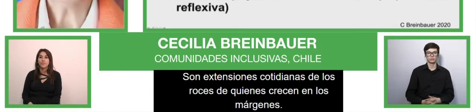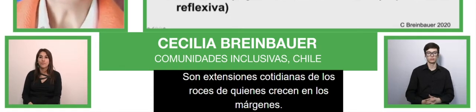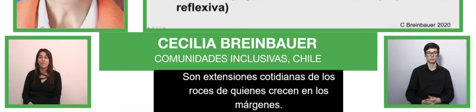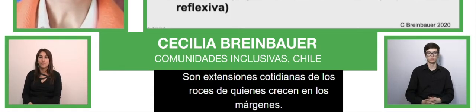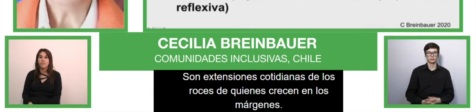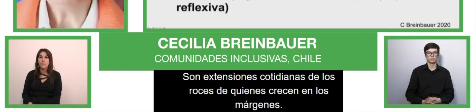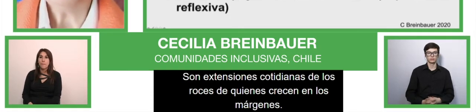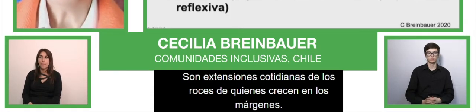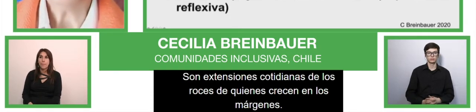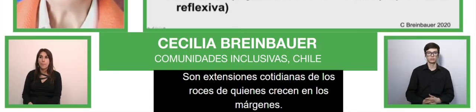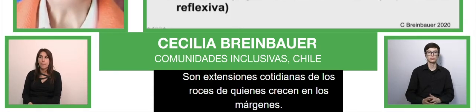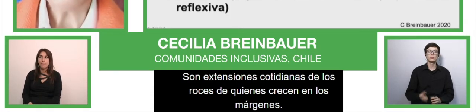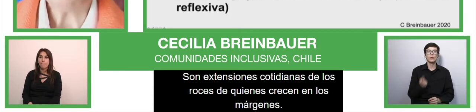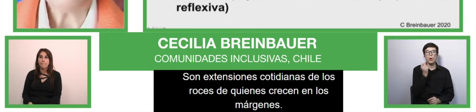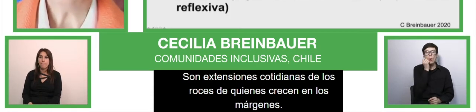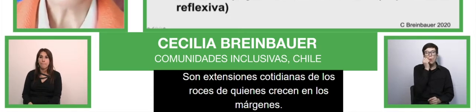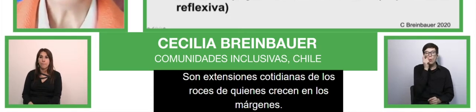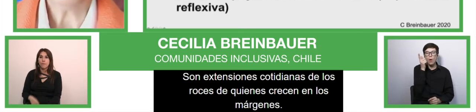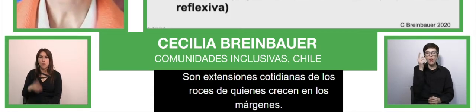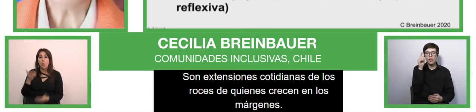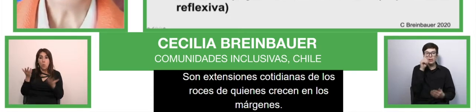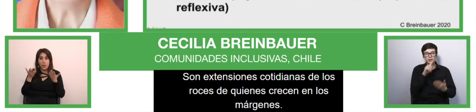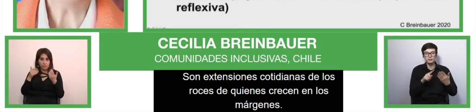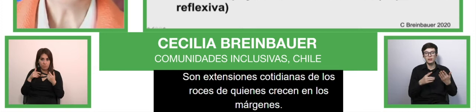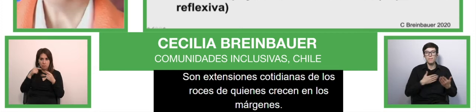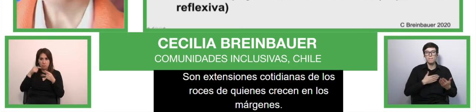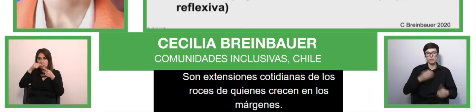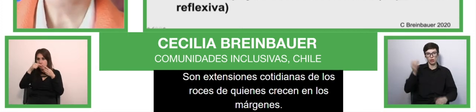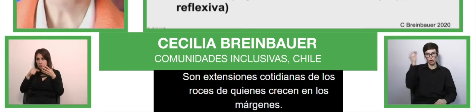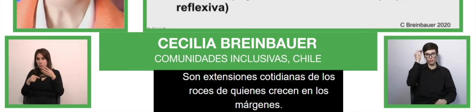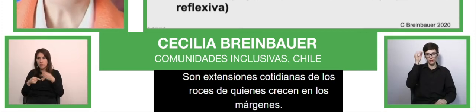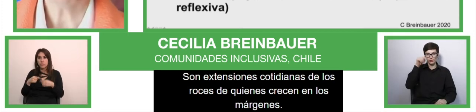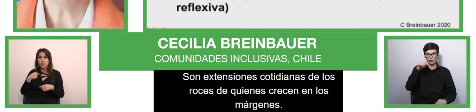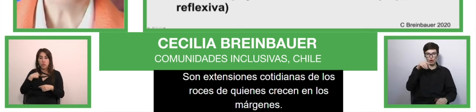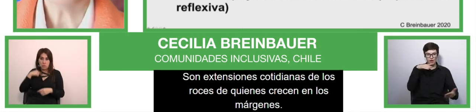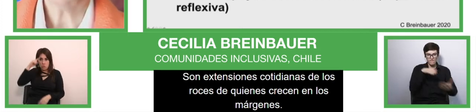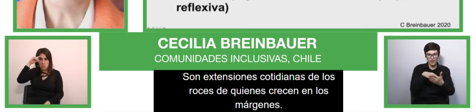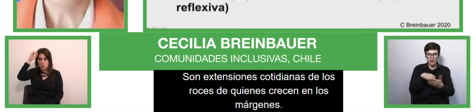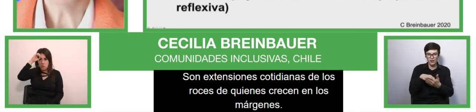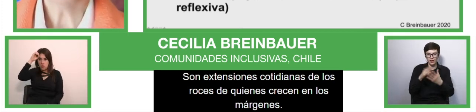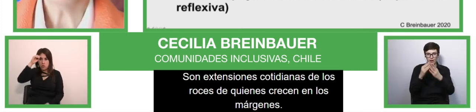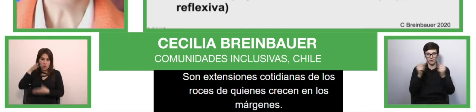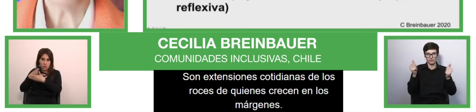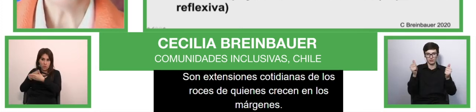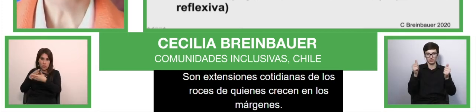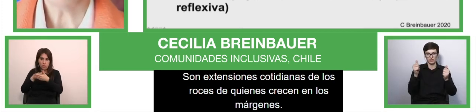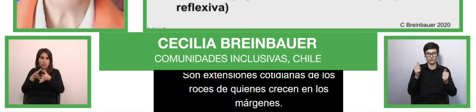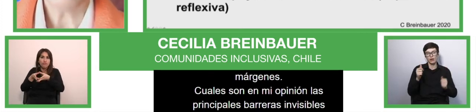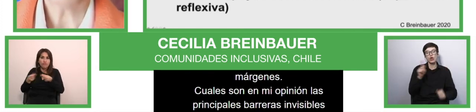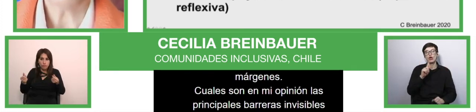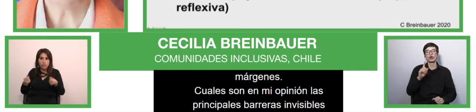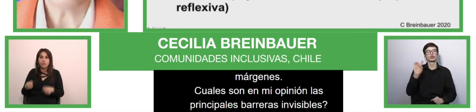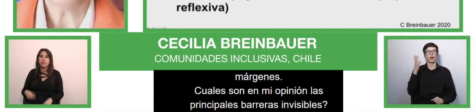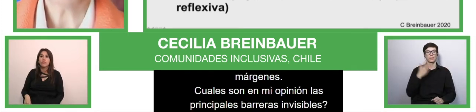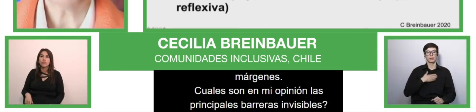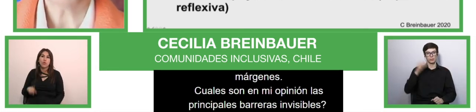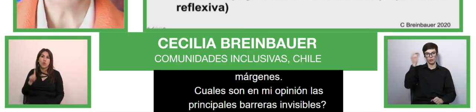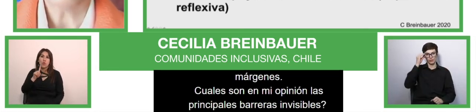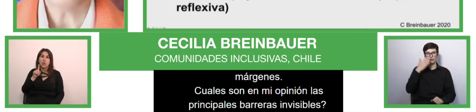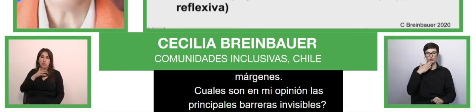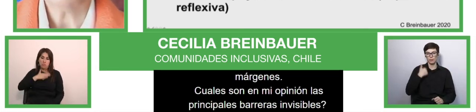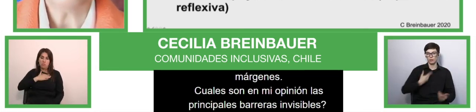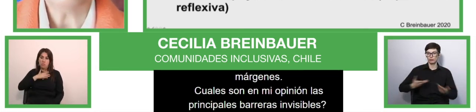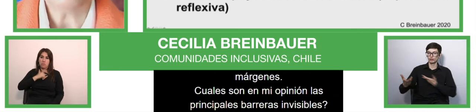cuáles son en mi opinión las principales barreras invisibles y no solo en mi opinión tengo la fortuna de colaborar